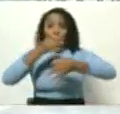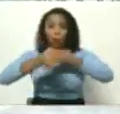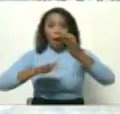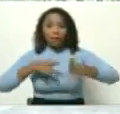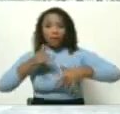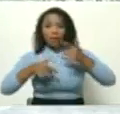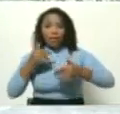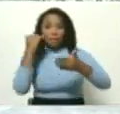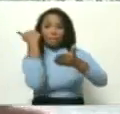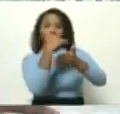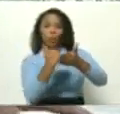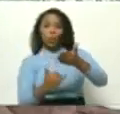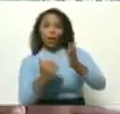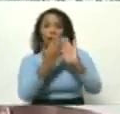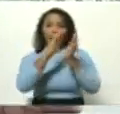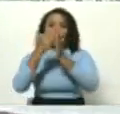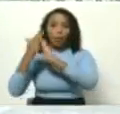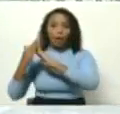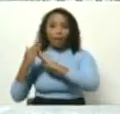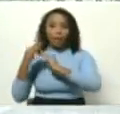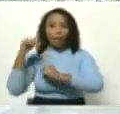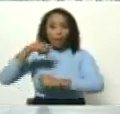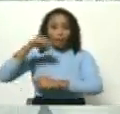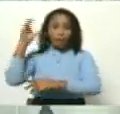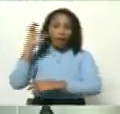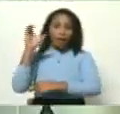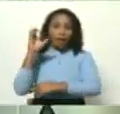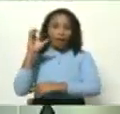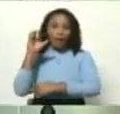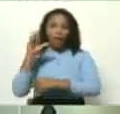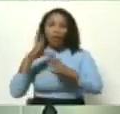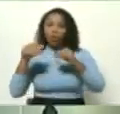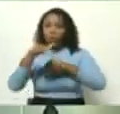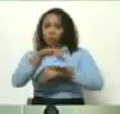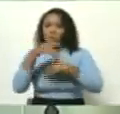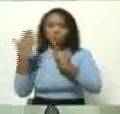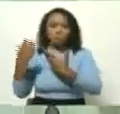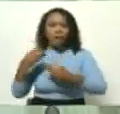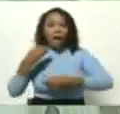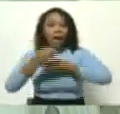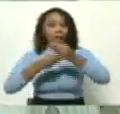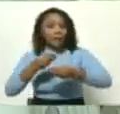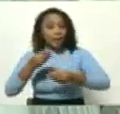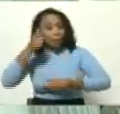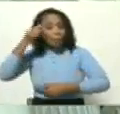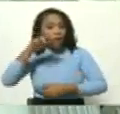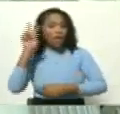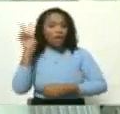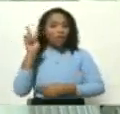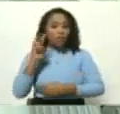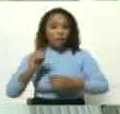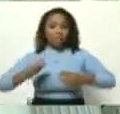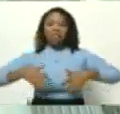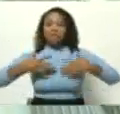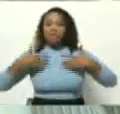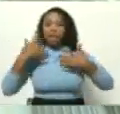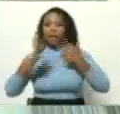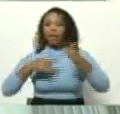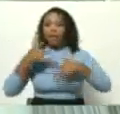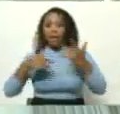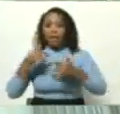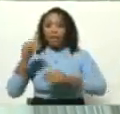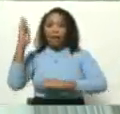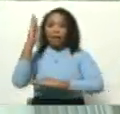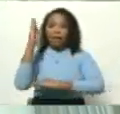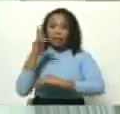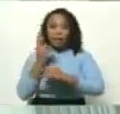previstas para lo que serán las comunidades del distrito capital, todo esto para garantizar que el pueblo venezolano pueda disfrutar de estas actividades también en los templos. Han hablado